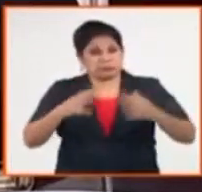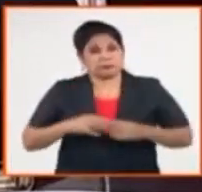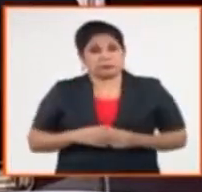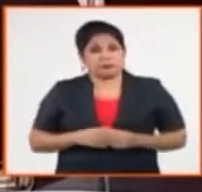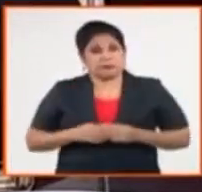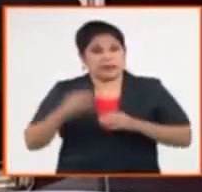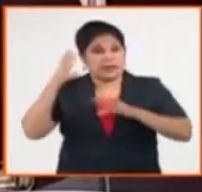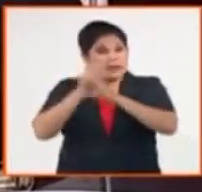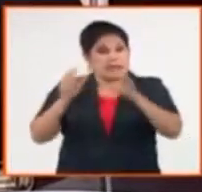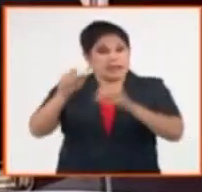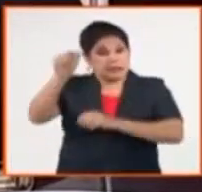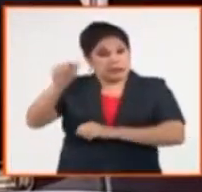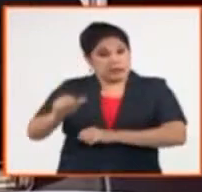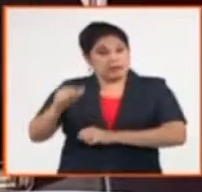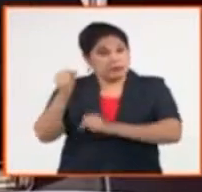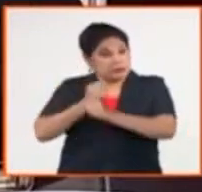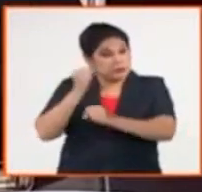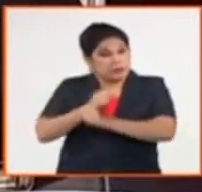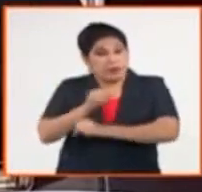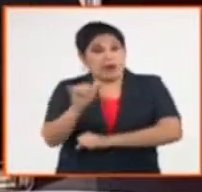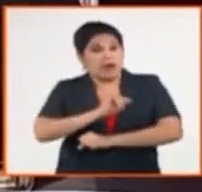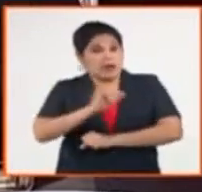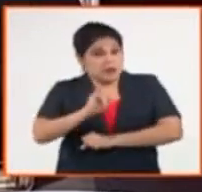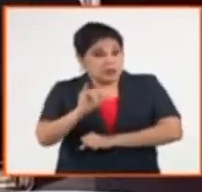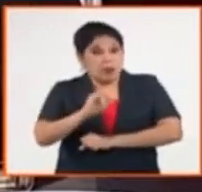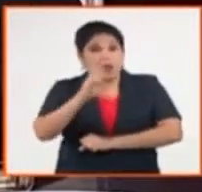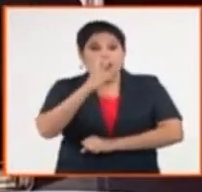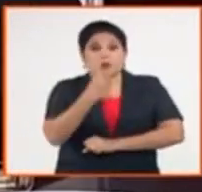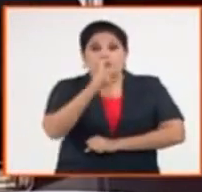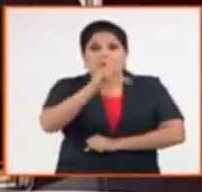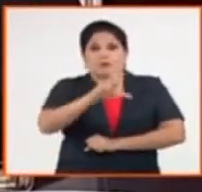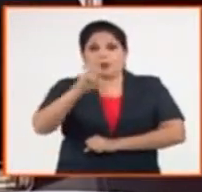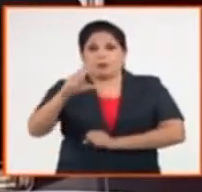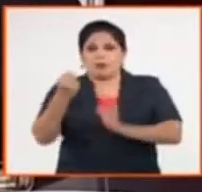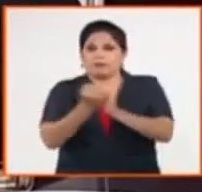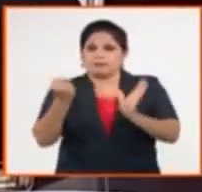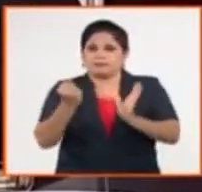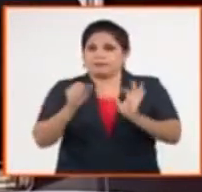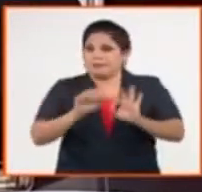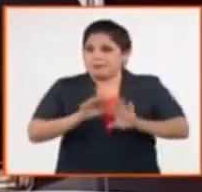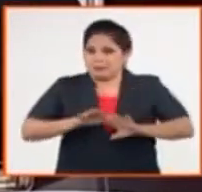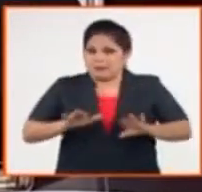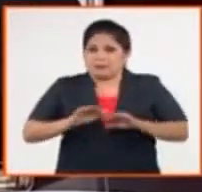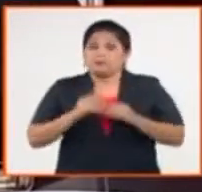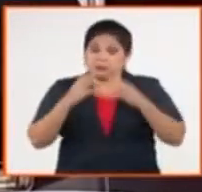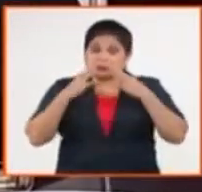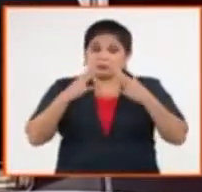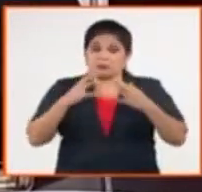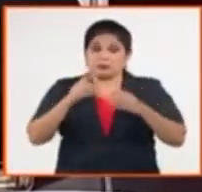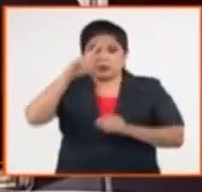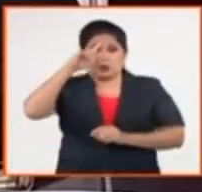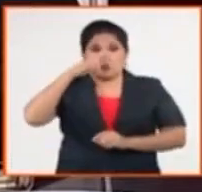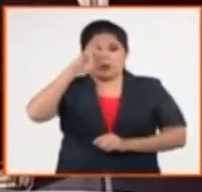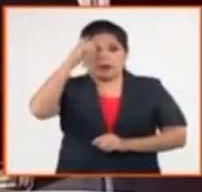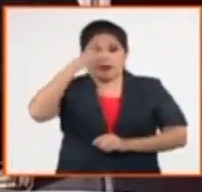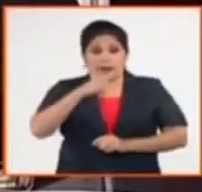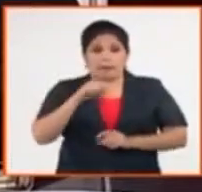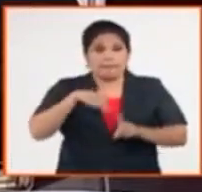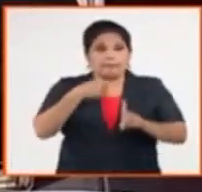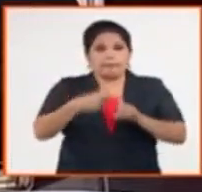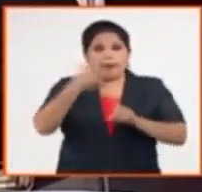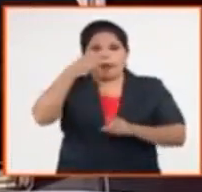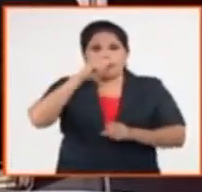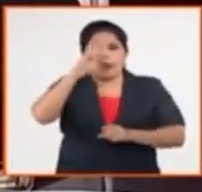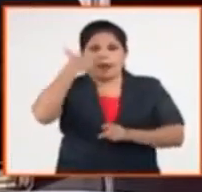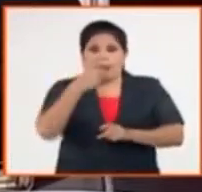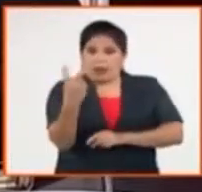científicos para lograr tener 2 vacunas ya, o sea, 3, Soberana y Abdala ya aprobadas